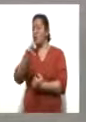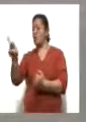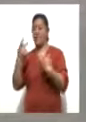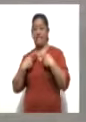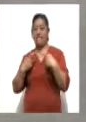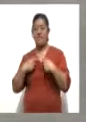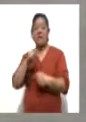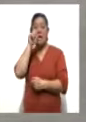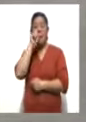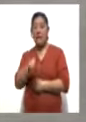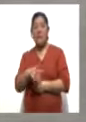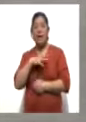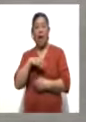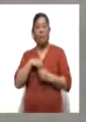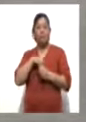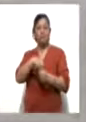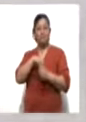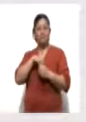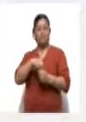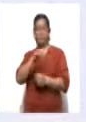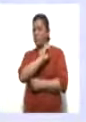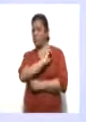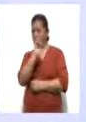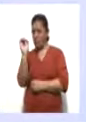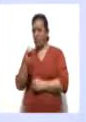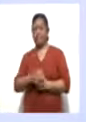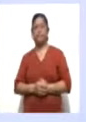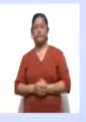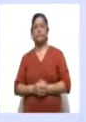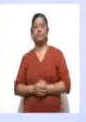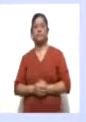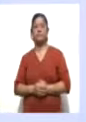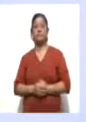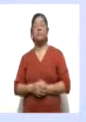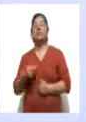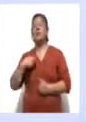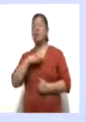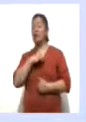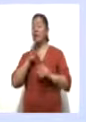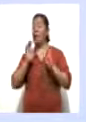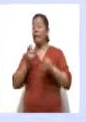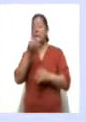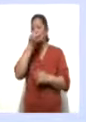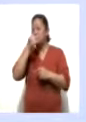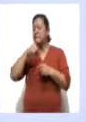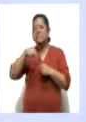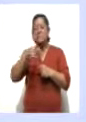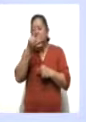así como no llevar sobrecupo en las unidades. Prácticamente hemos concluido y ya en unos